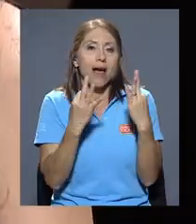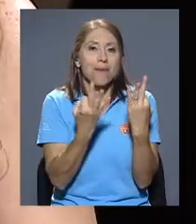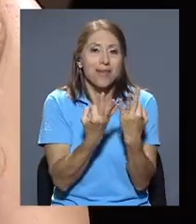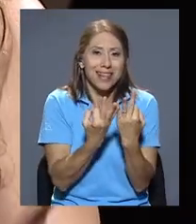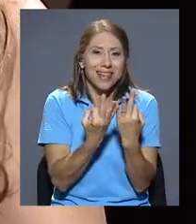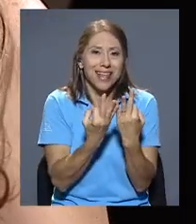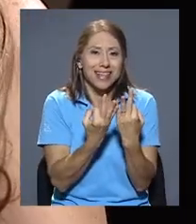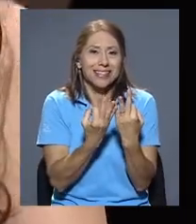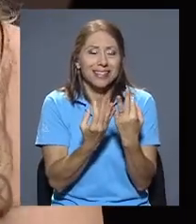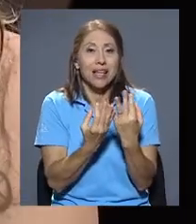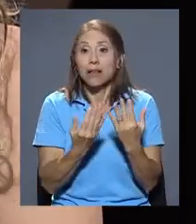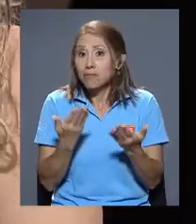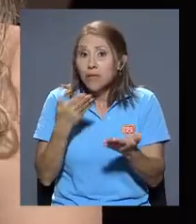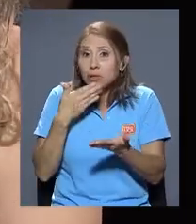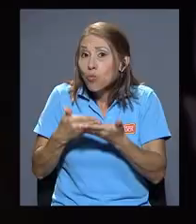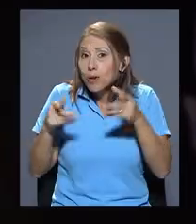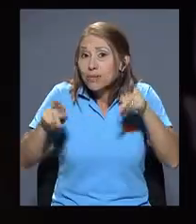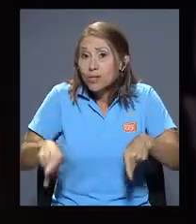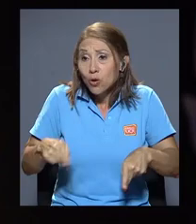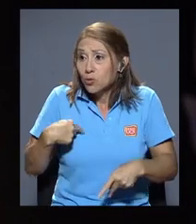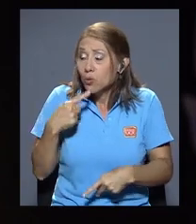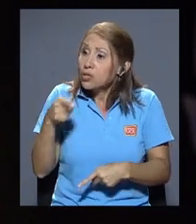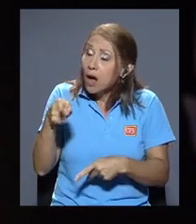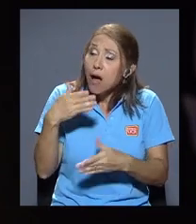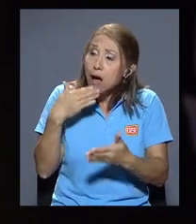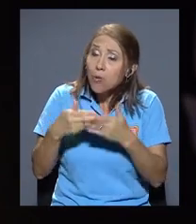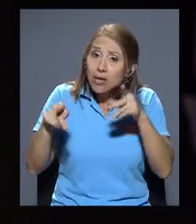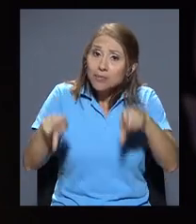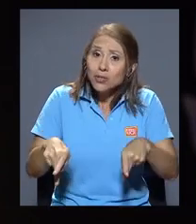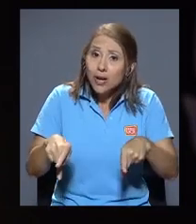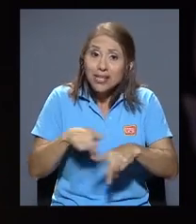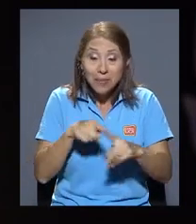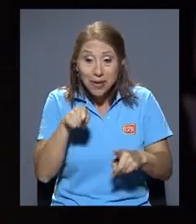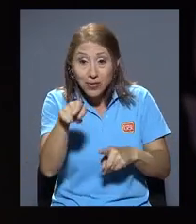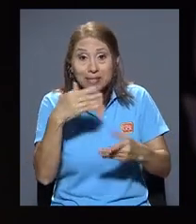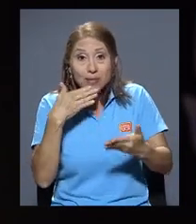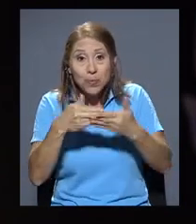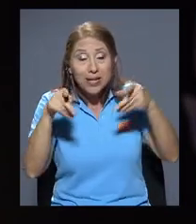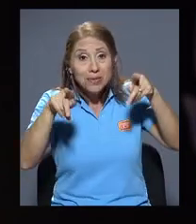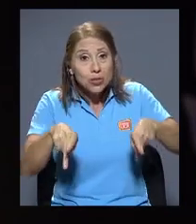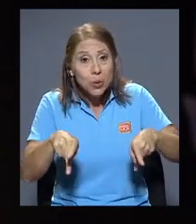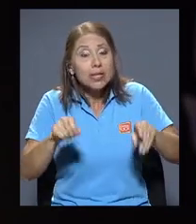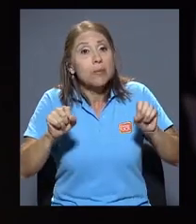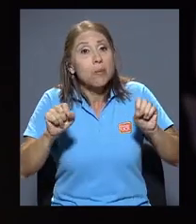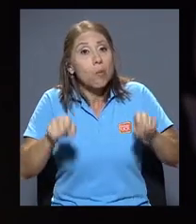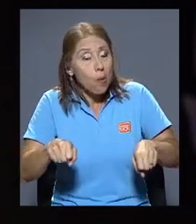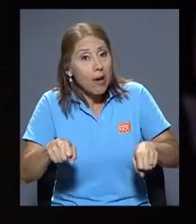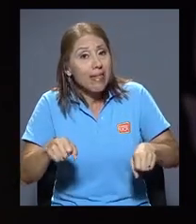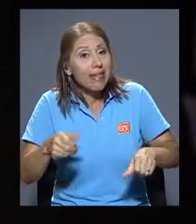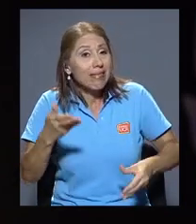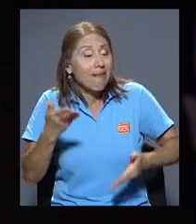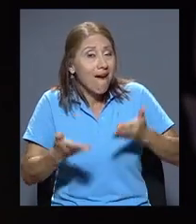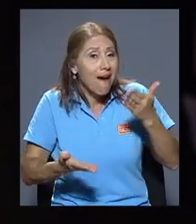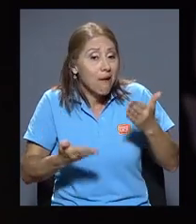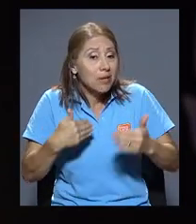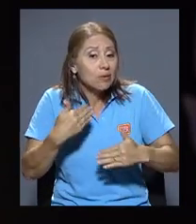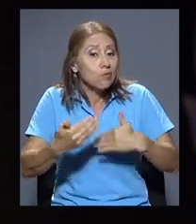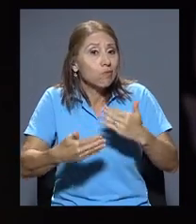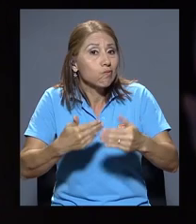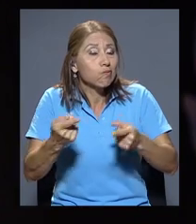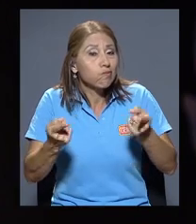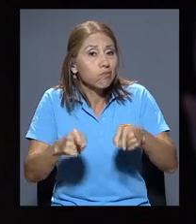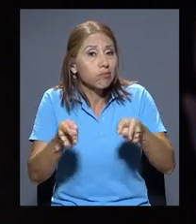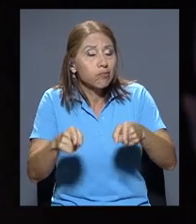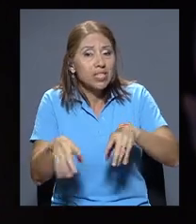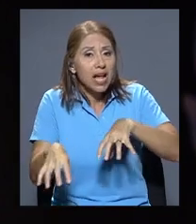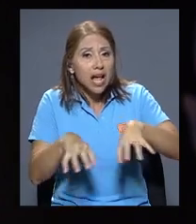que uno dice, son buenas personas. Que son buenas personas, se pueden ver envueltas o pueden desencadenar en acciones que solo se